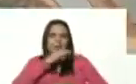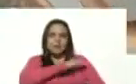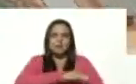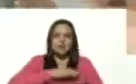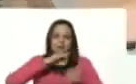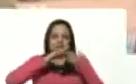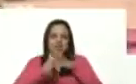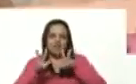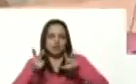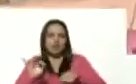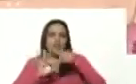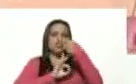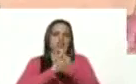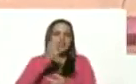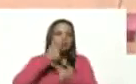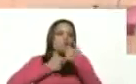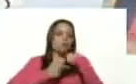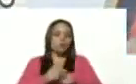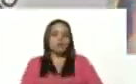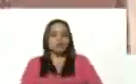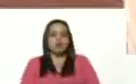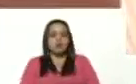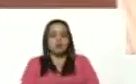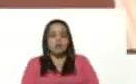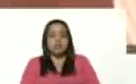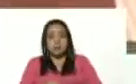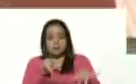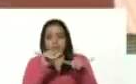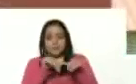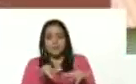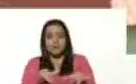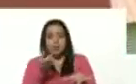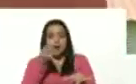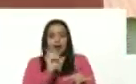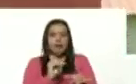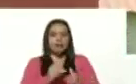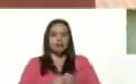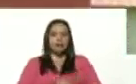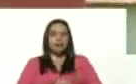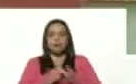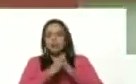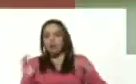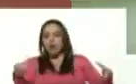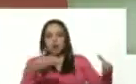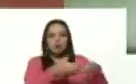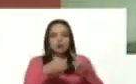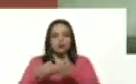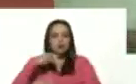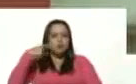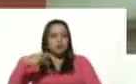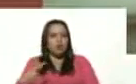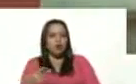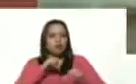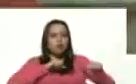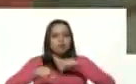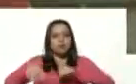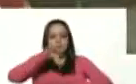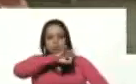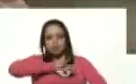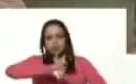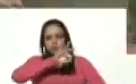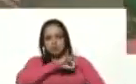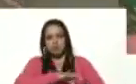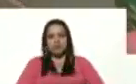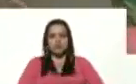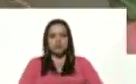Barrio Nuevo, Barrio Tricolor. Y en ese sentido, aquí han estado todas las fuerzas políticas, todos los movimientos sociales,